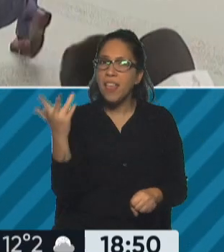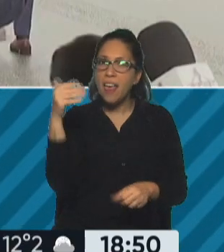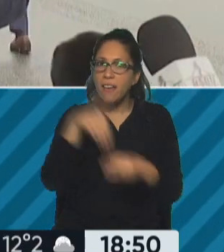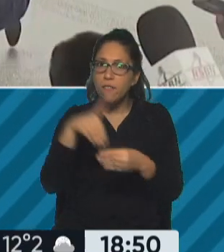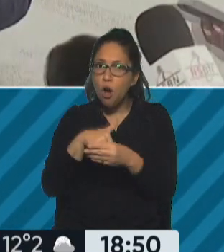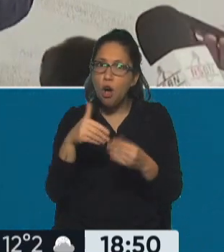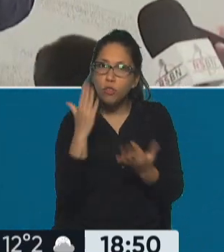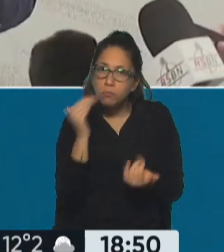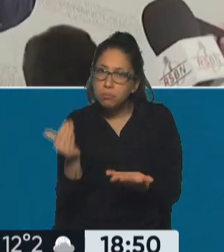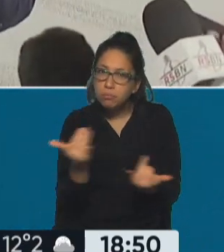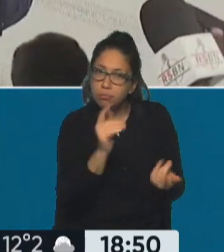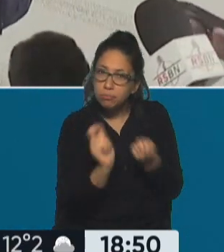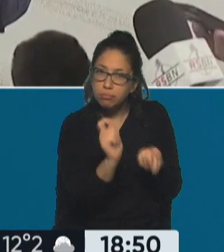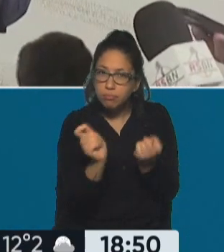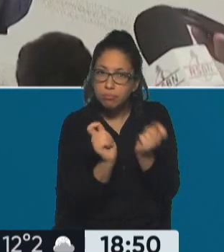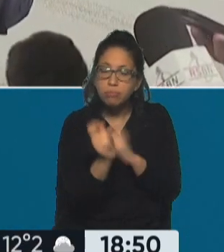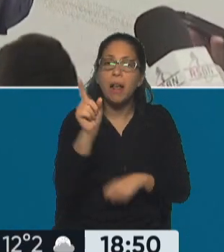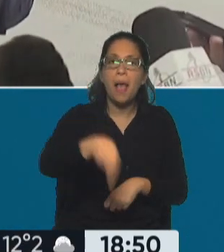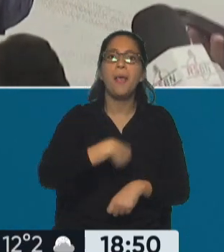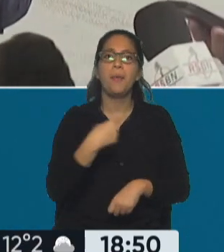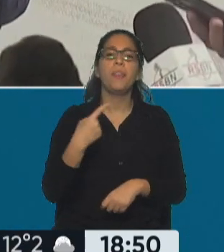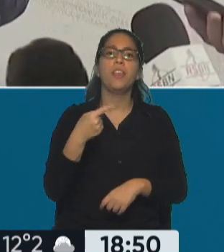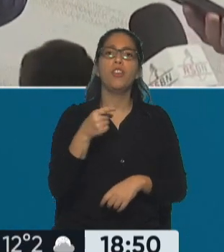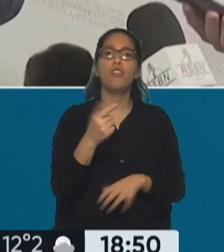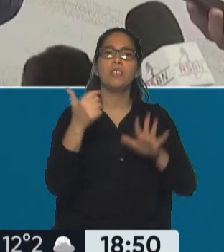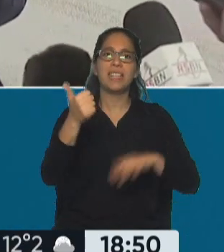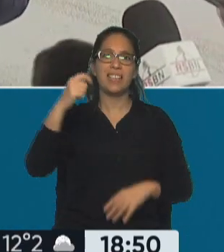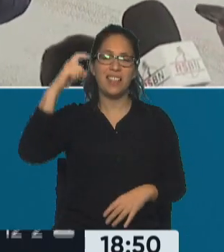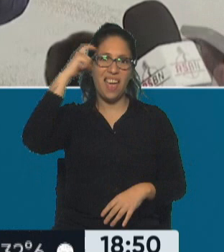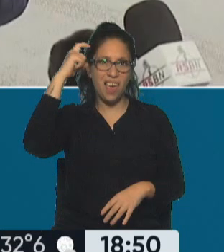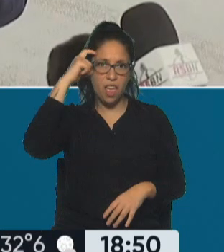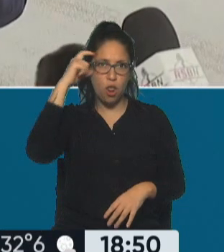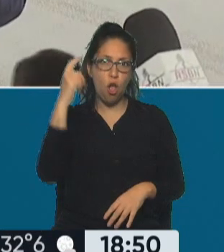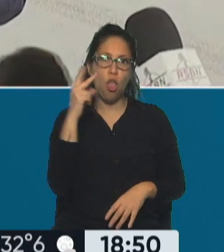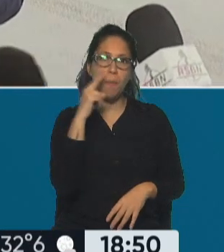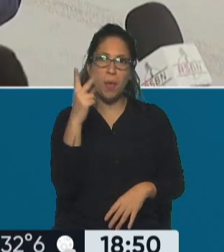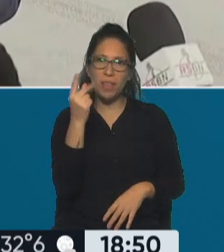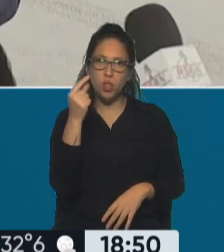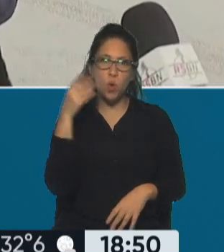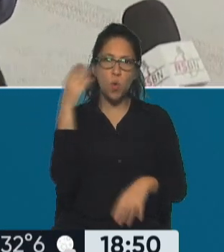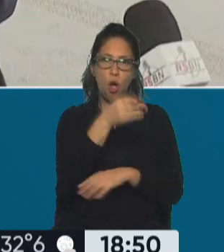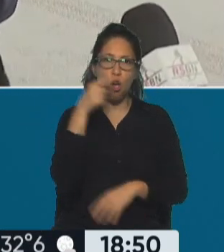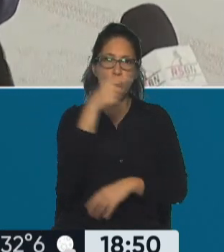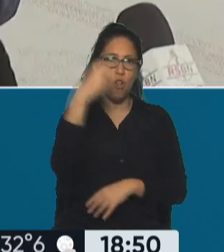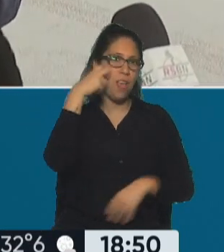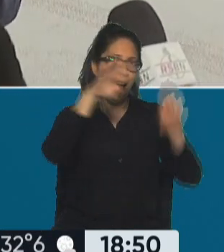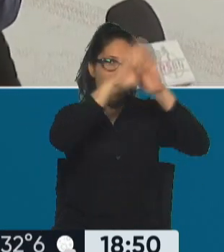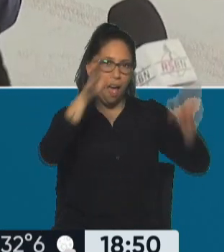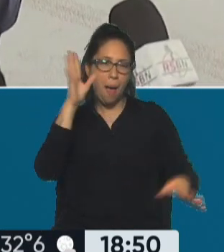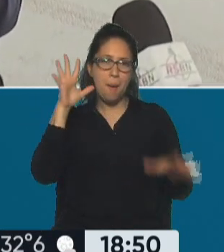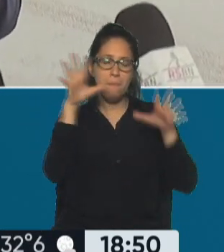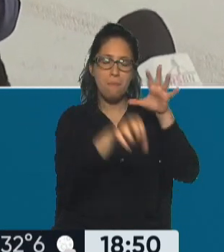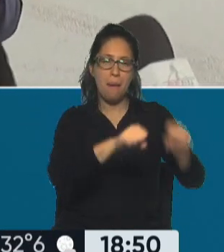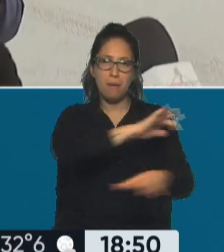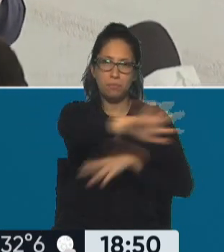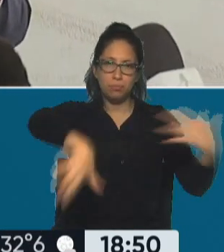elecciones presidenciales que condujo al ataque del 6 de enero de 2021 contra el Capitolio de Estados Unidos.